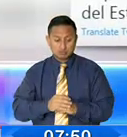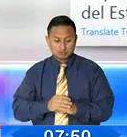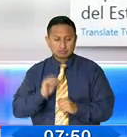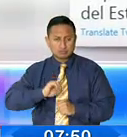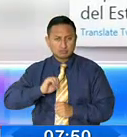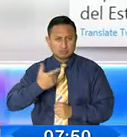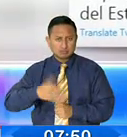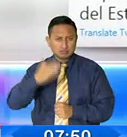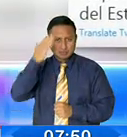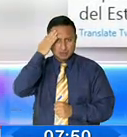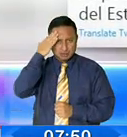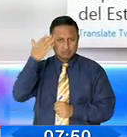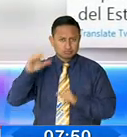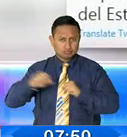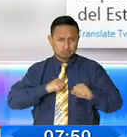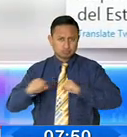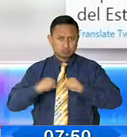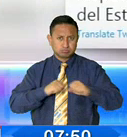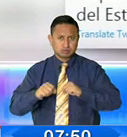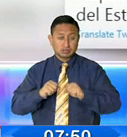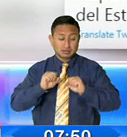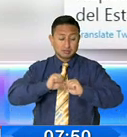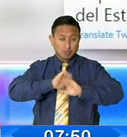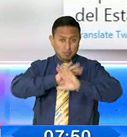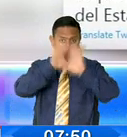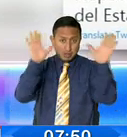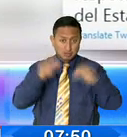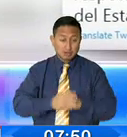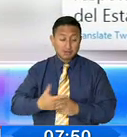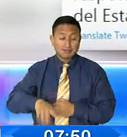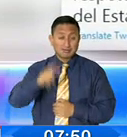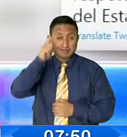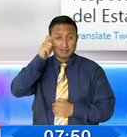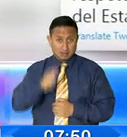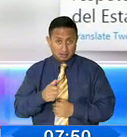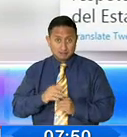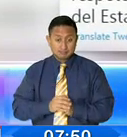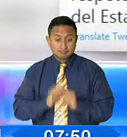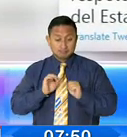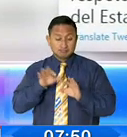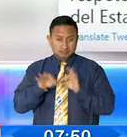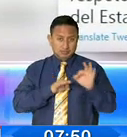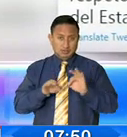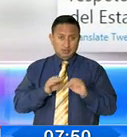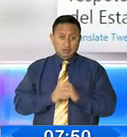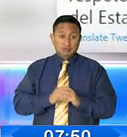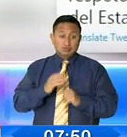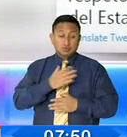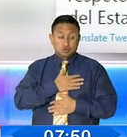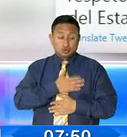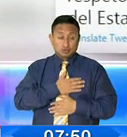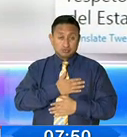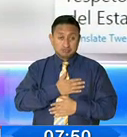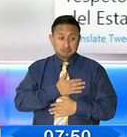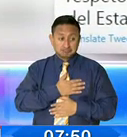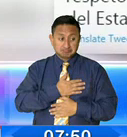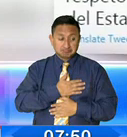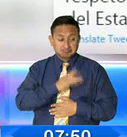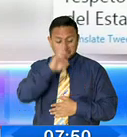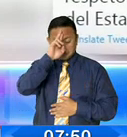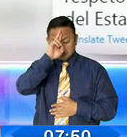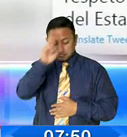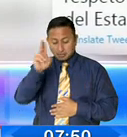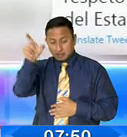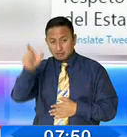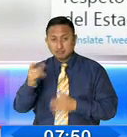los operativos realizados esta madrugada por Fiscalía e indicó que, como ha sido su costumbre, respetará la